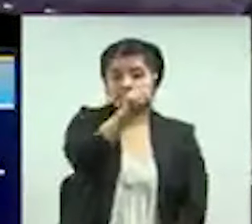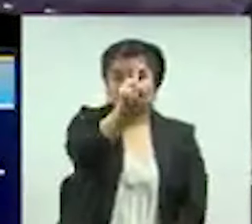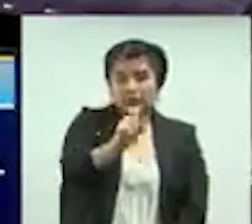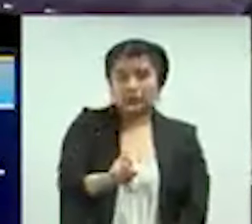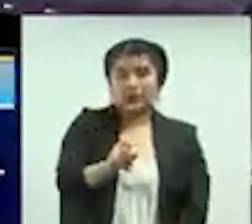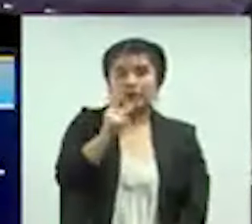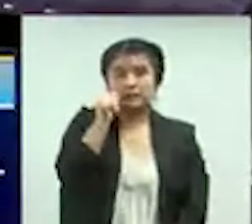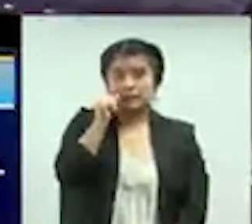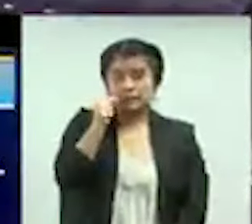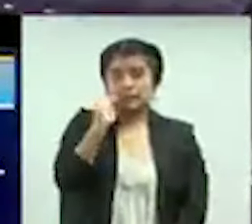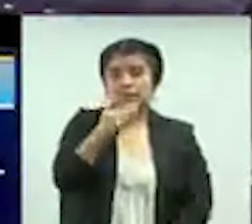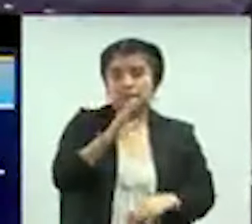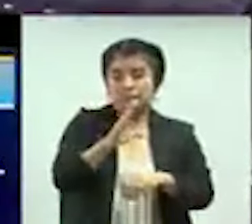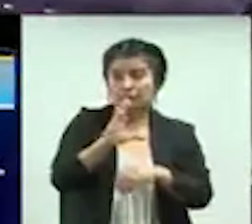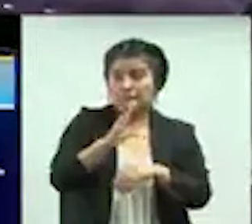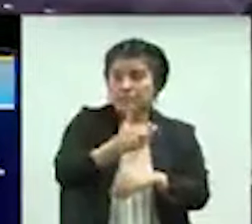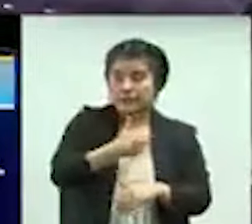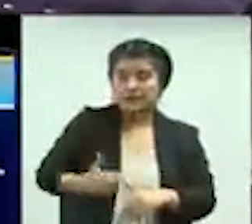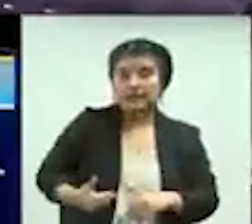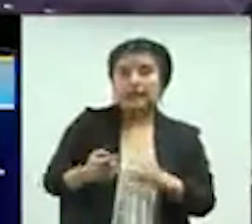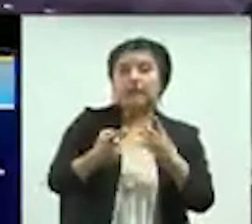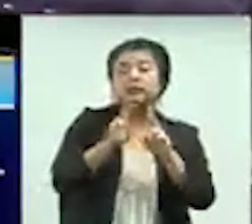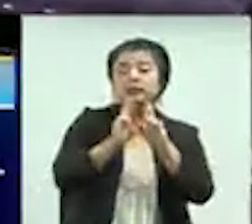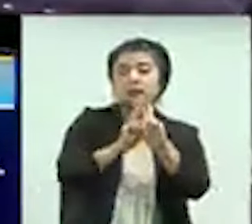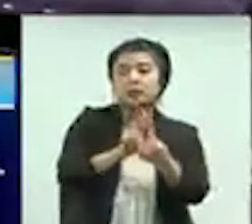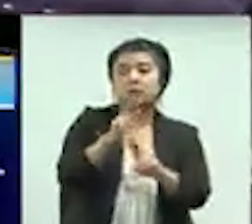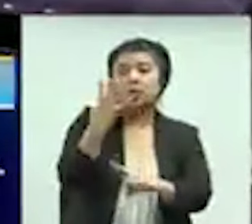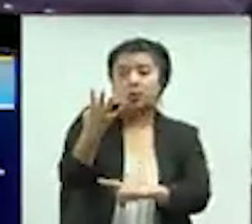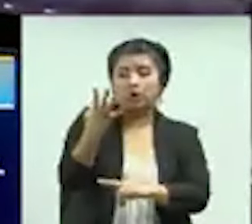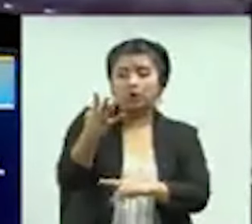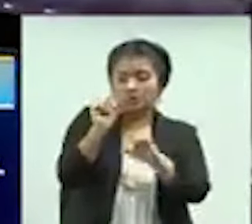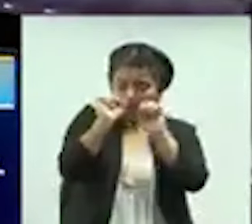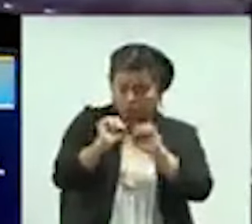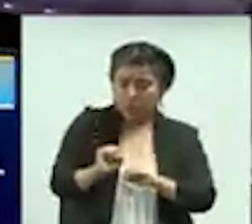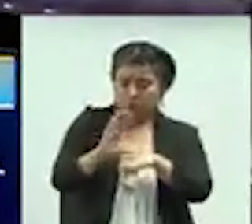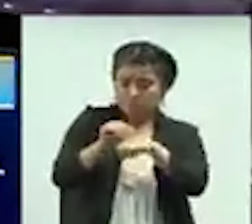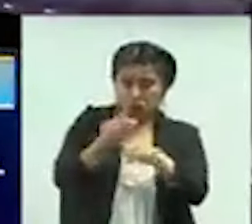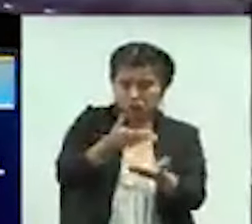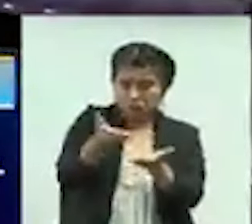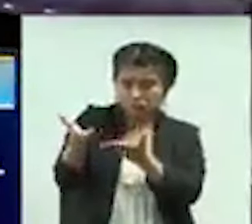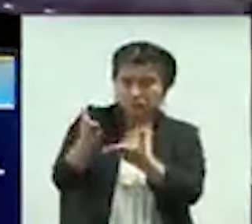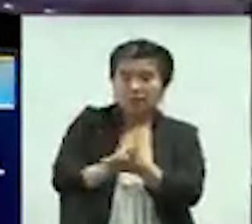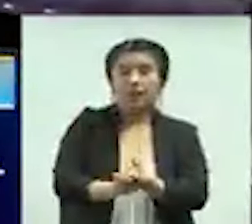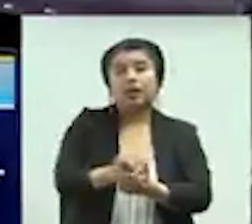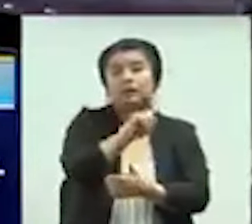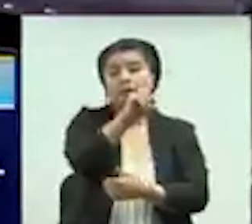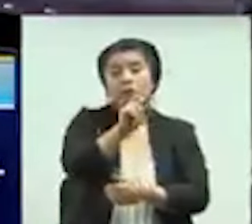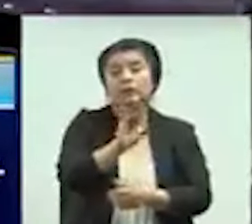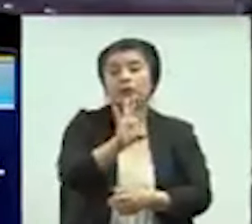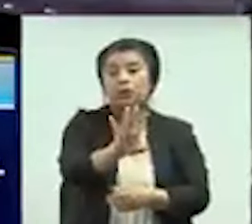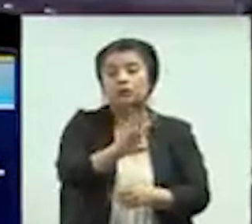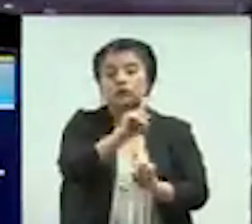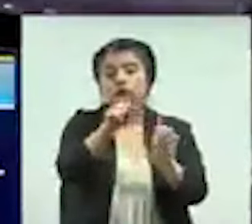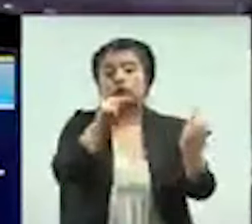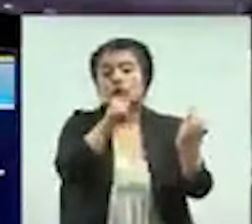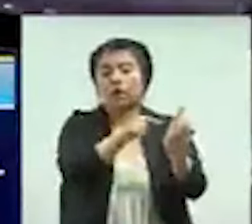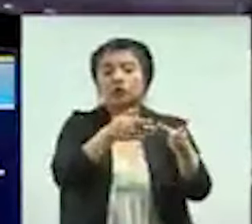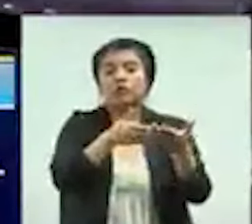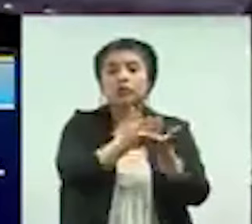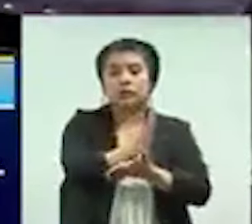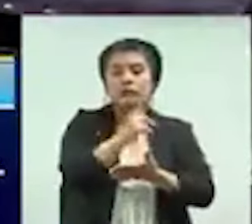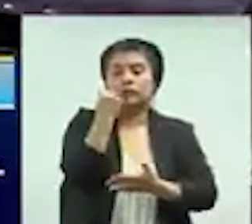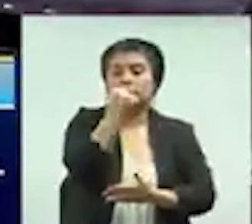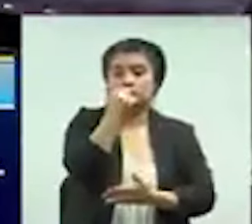presidente, pasaría a responder la pregunta 4. Puede responder, señor ministro. Es la pregunta que se relaciona con los derechos